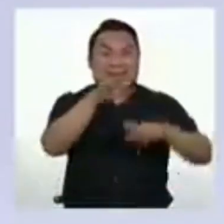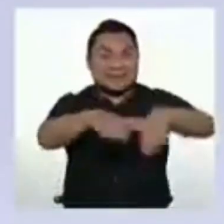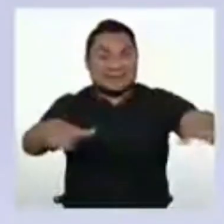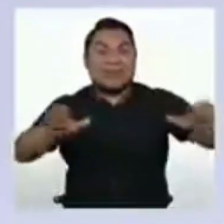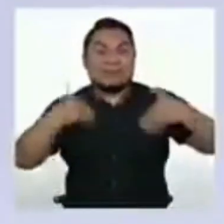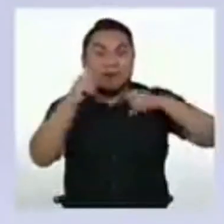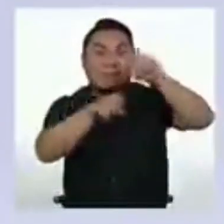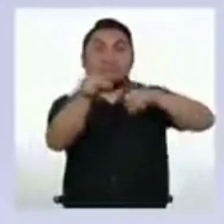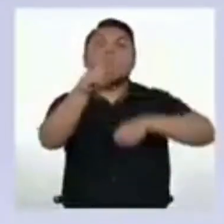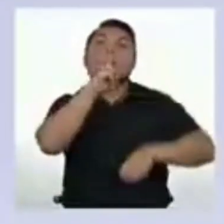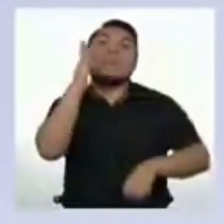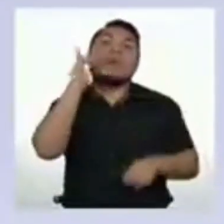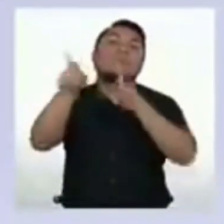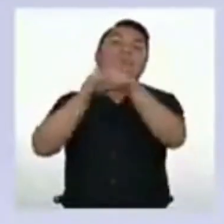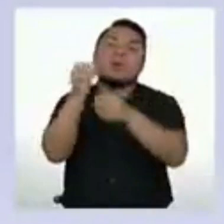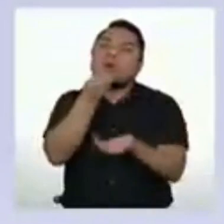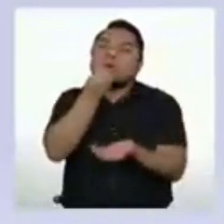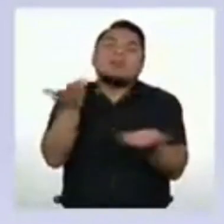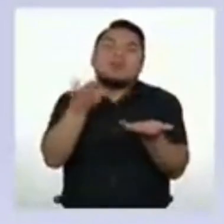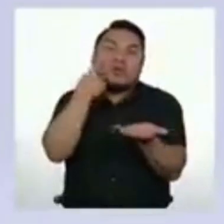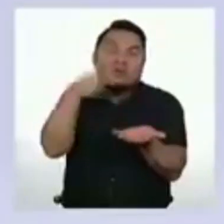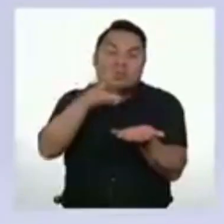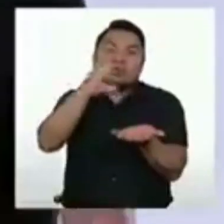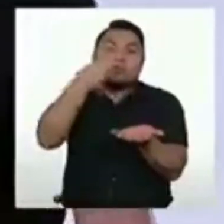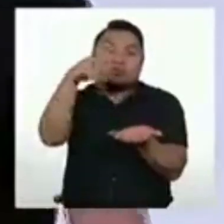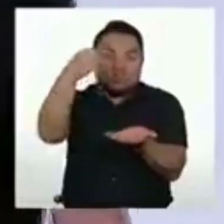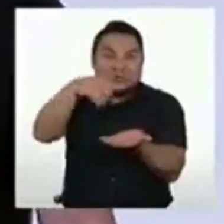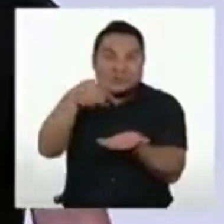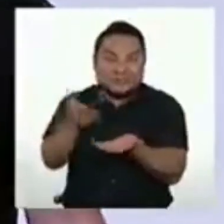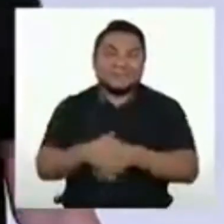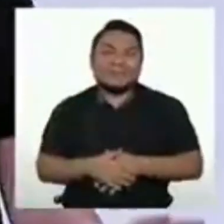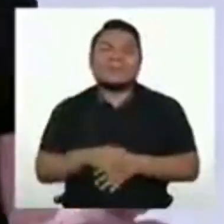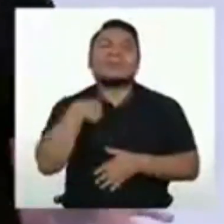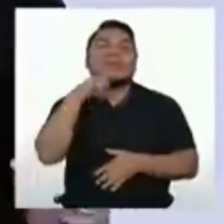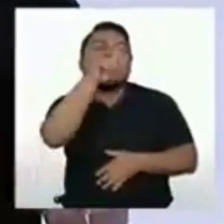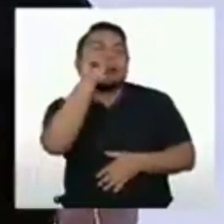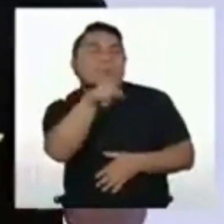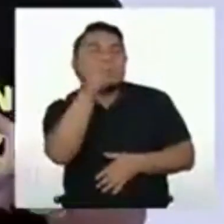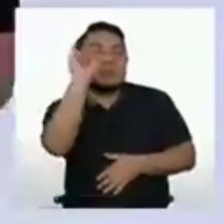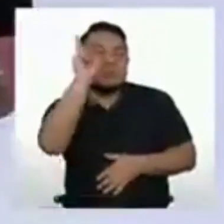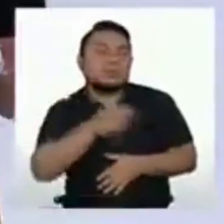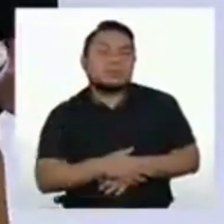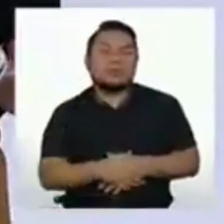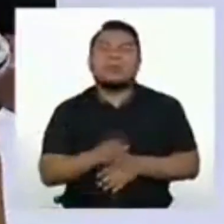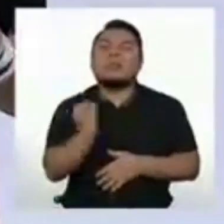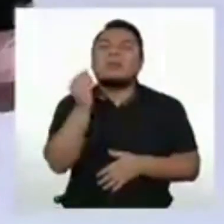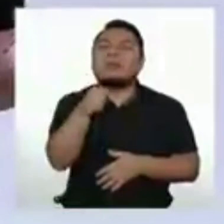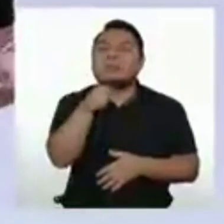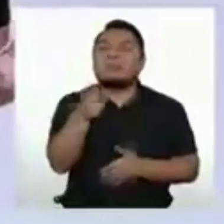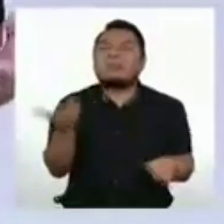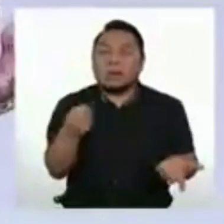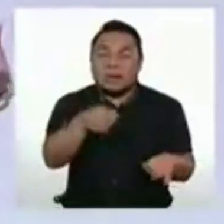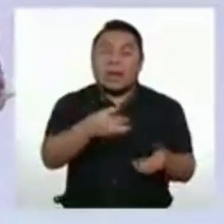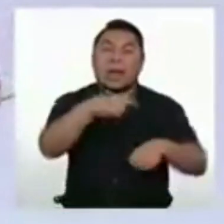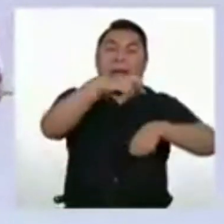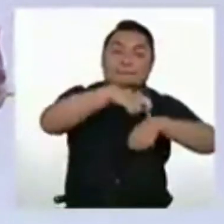chicas pueden preguntarles a sus papás qué otros platos conocen que tengan chuño. Pero aún tengo preguntas, profesor. ¿Cómo el hecho de exponer